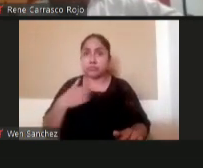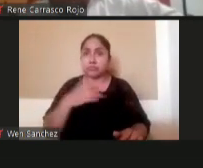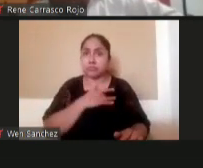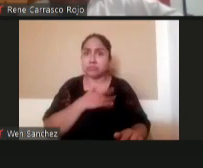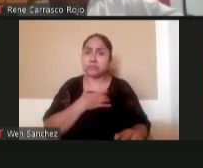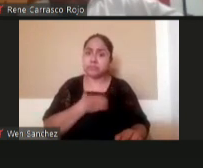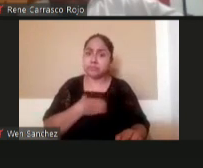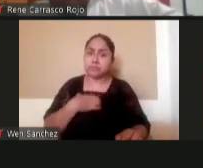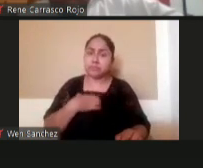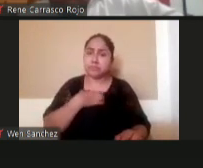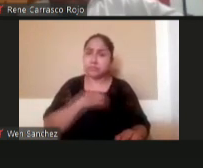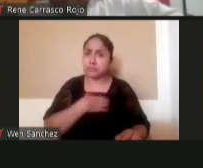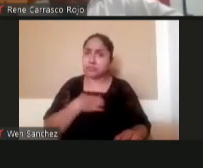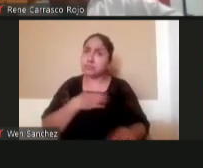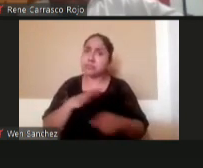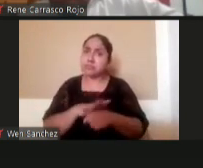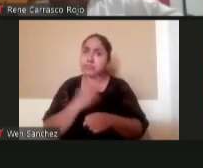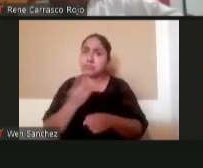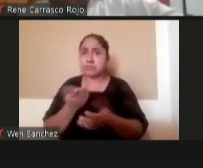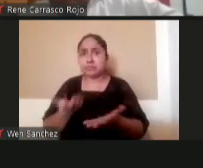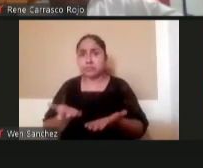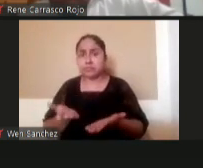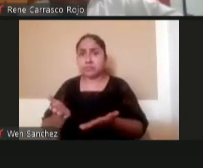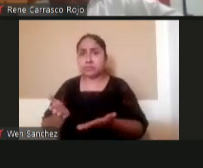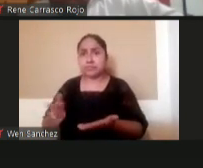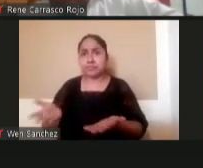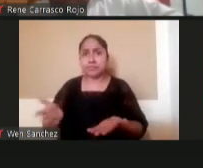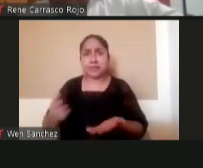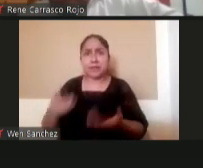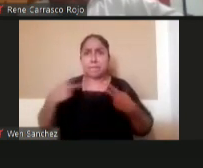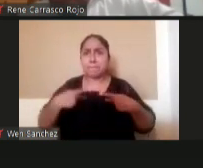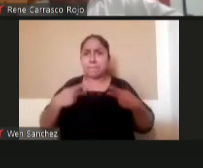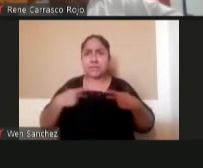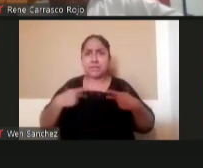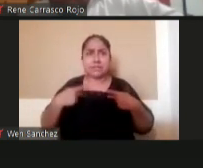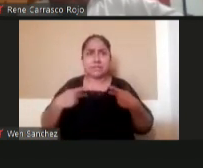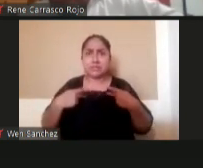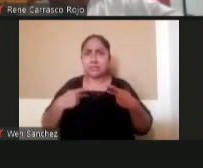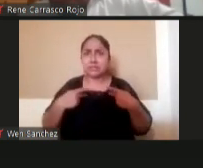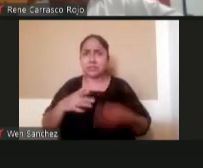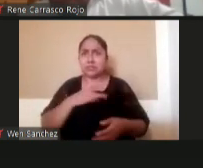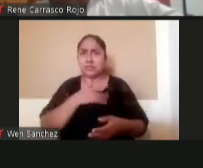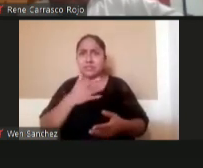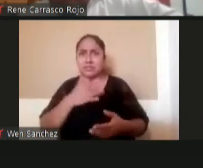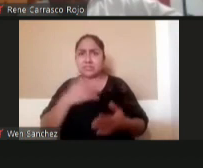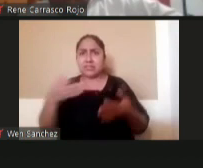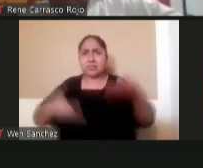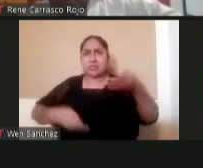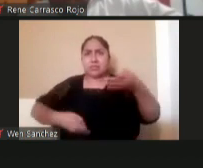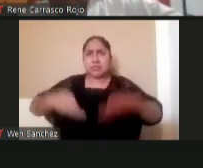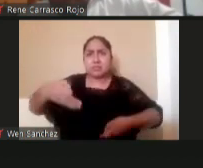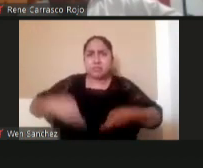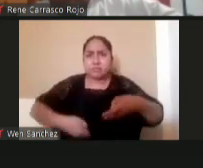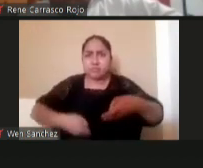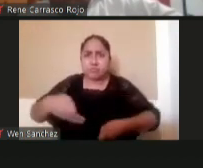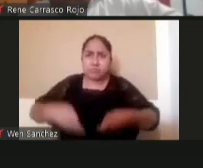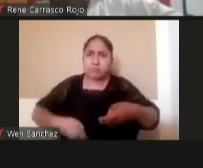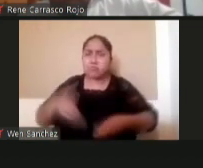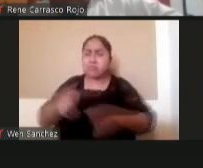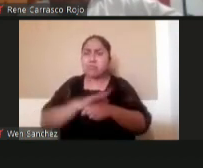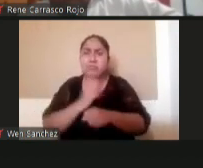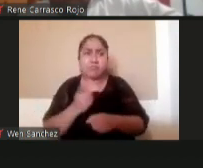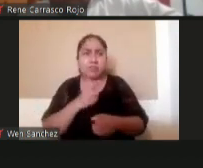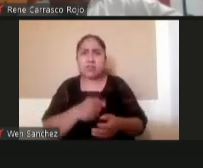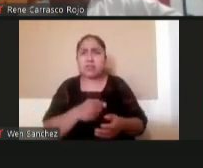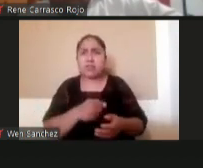basura, pues es un sentir de miles de ciudadanos aquí en la frontera.